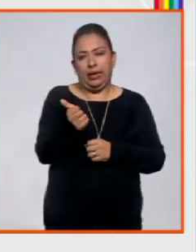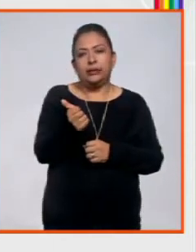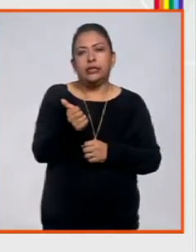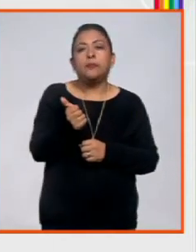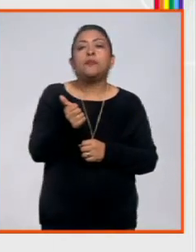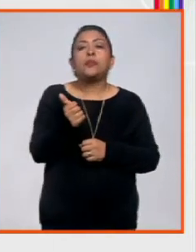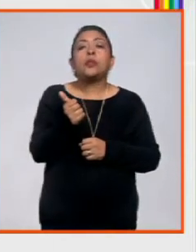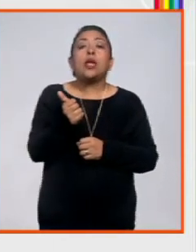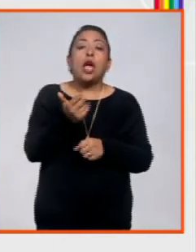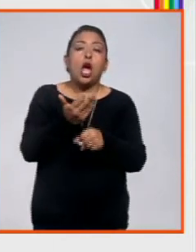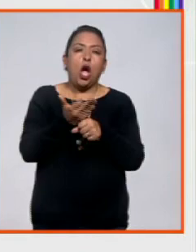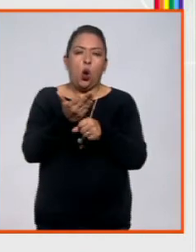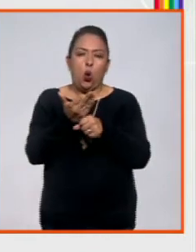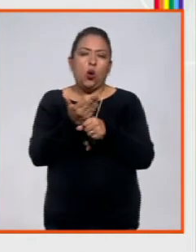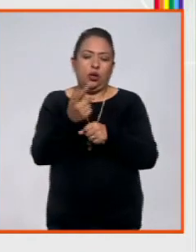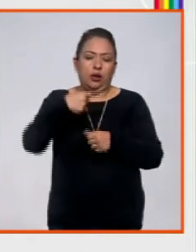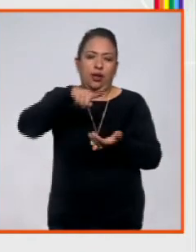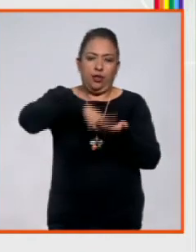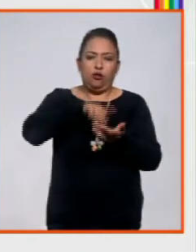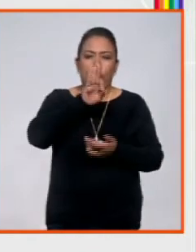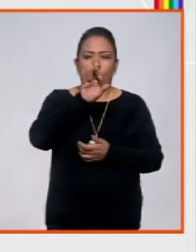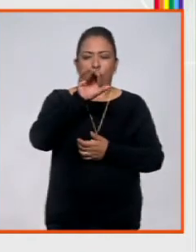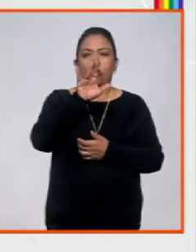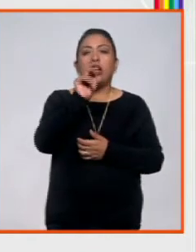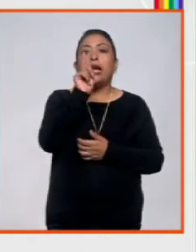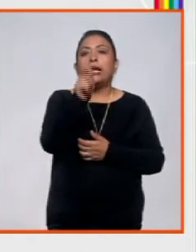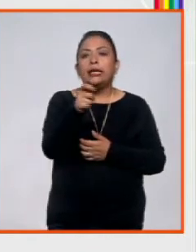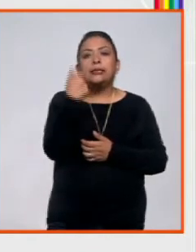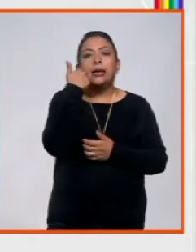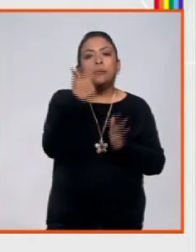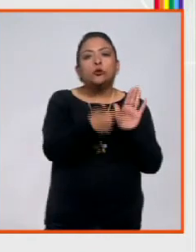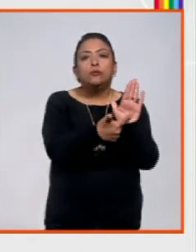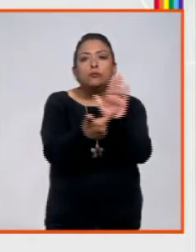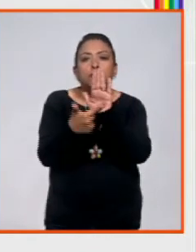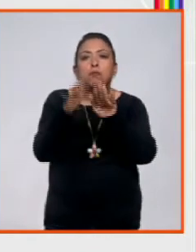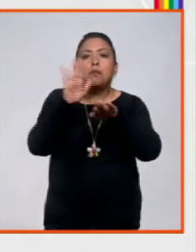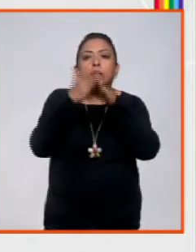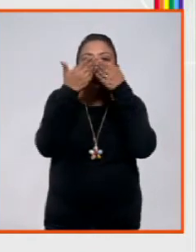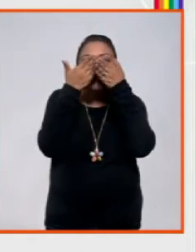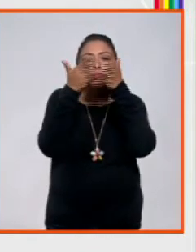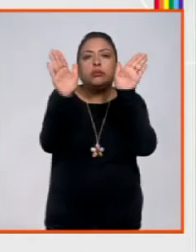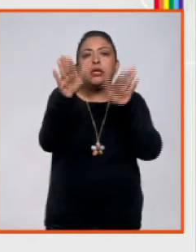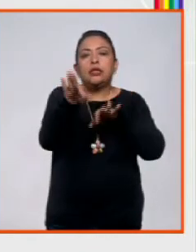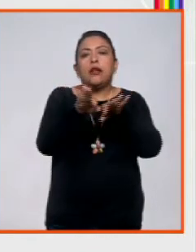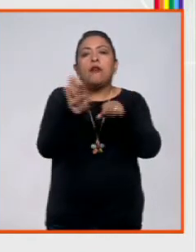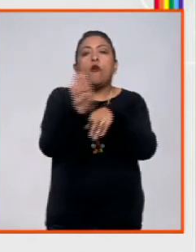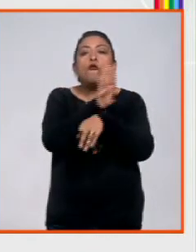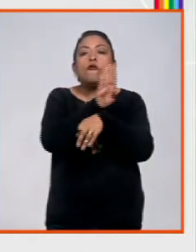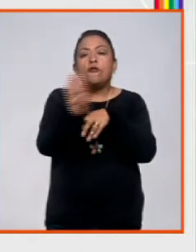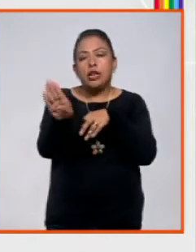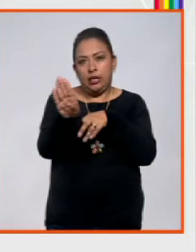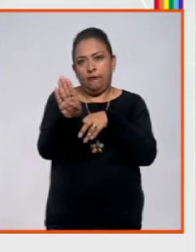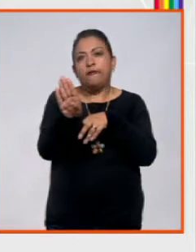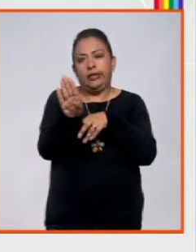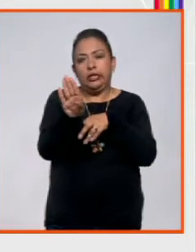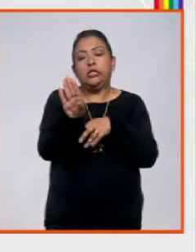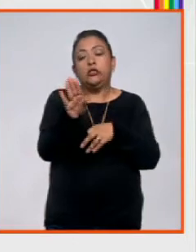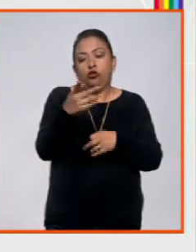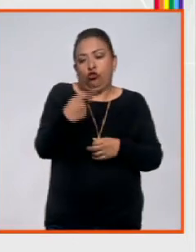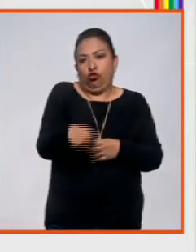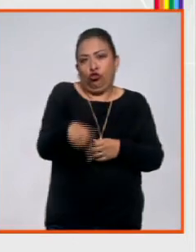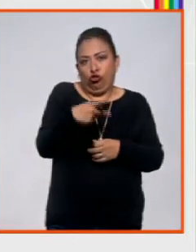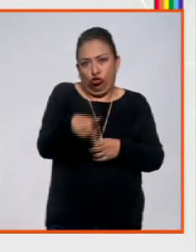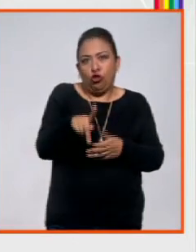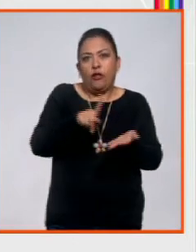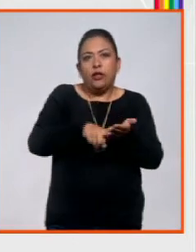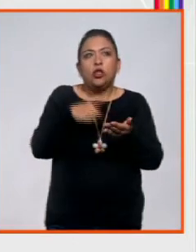que vamos a hacer desde el fonca es visibilizar más la labor y todo este beneficio que estamos haciendo a